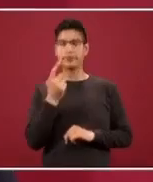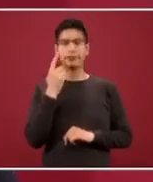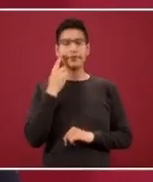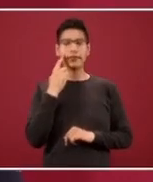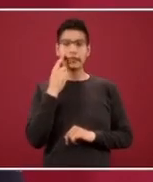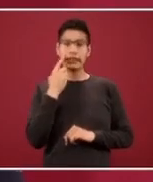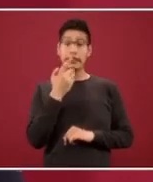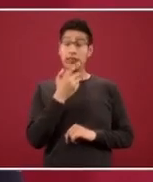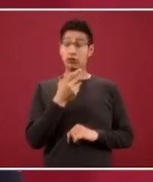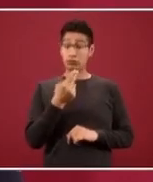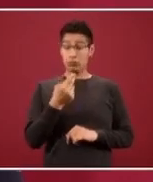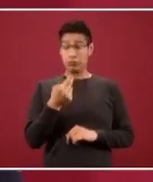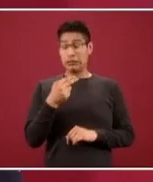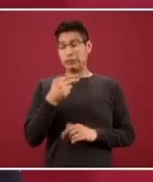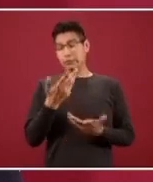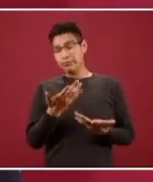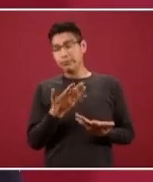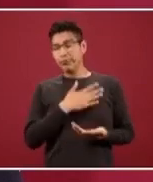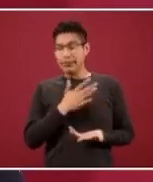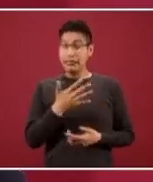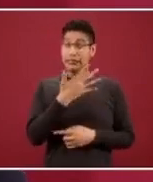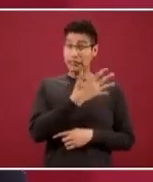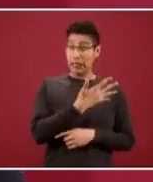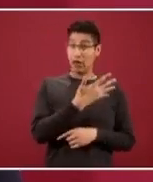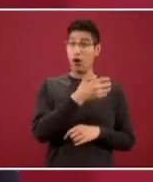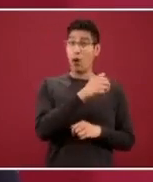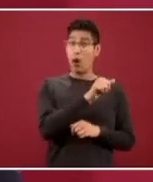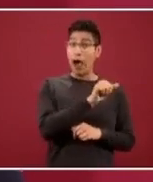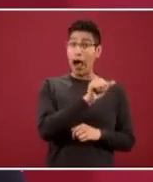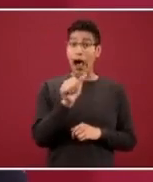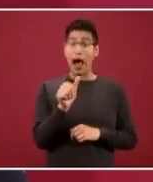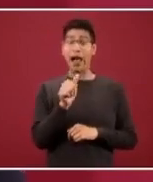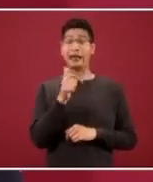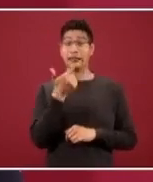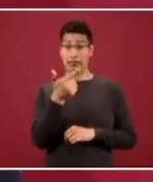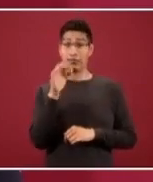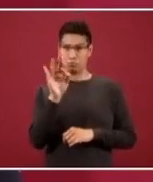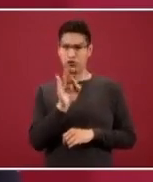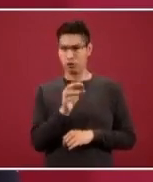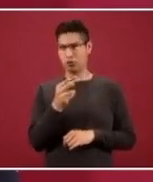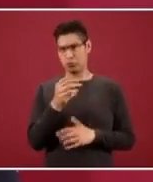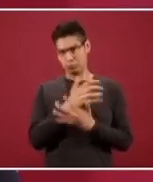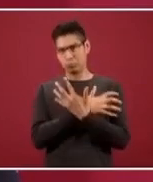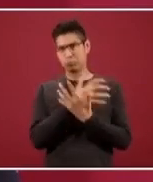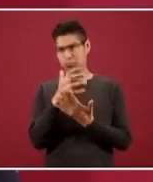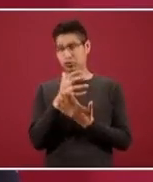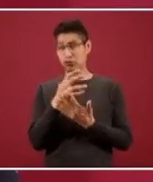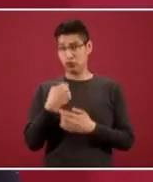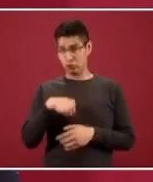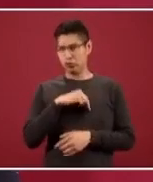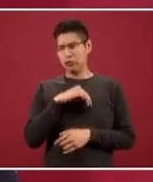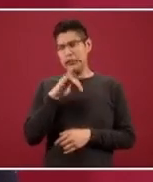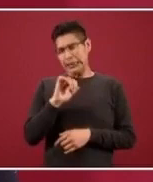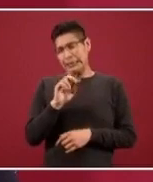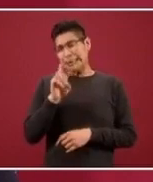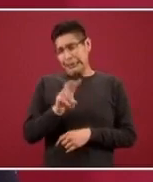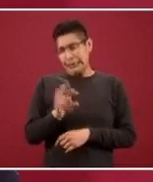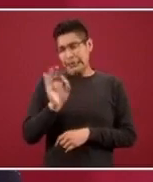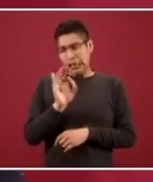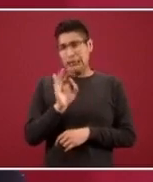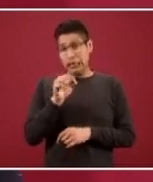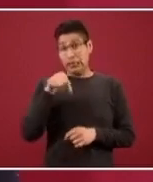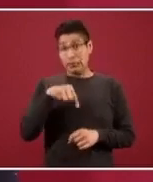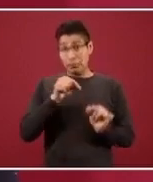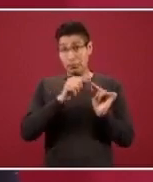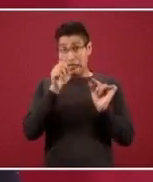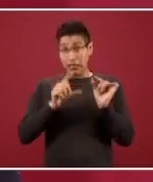verdad es que no lo dudo. Somos el país con mayor índice de sobrepeso y